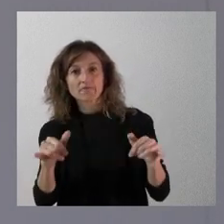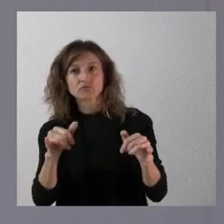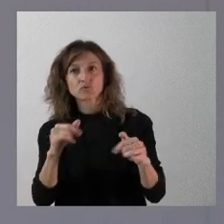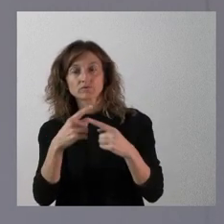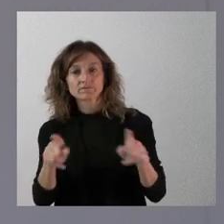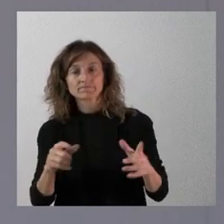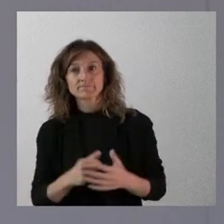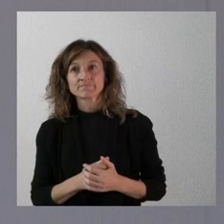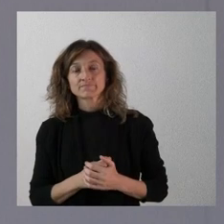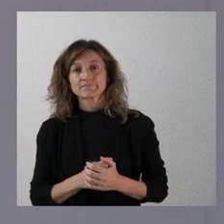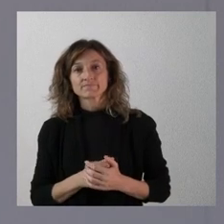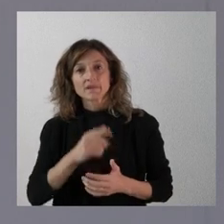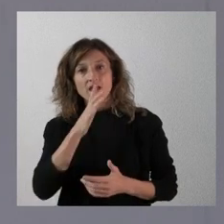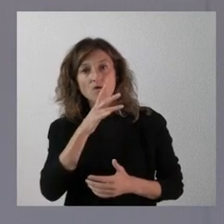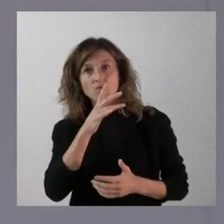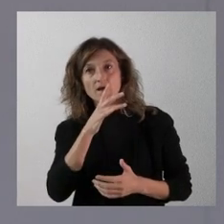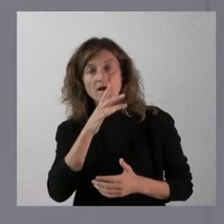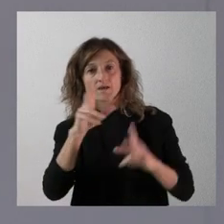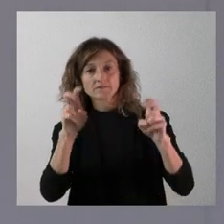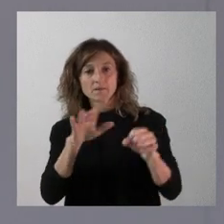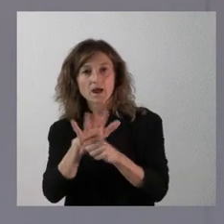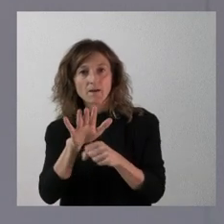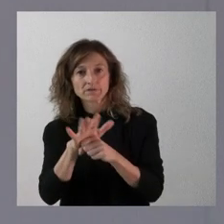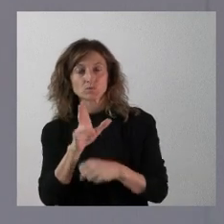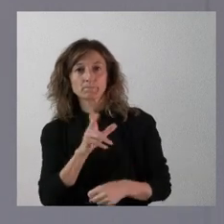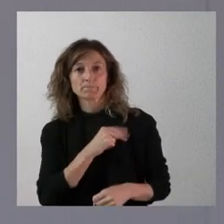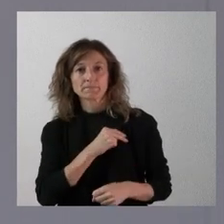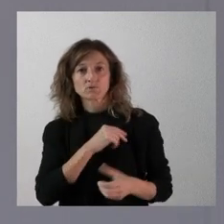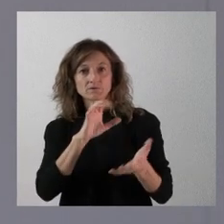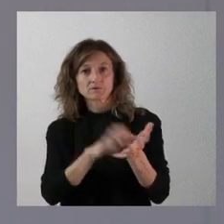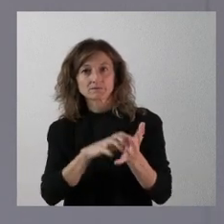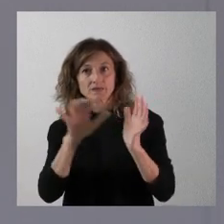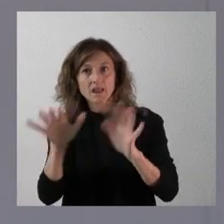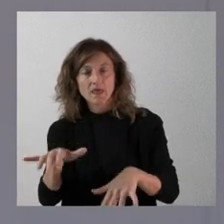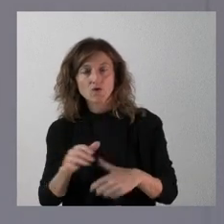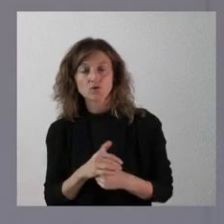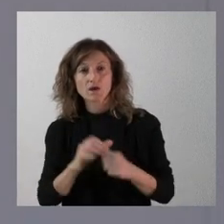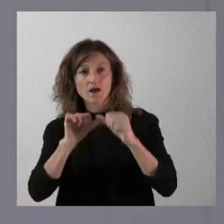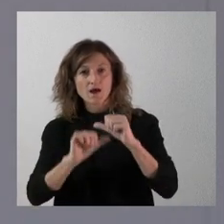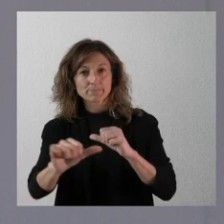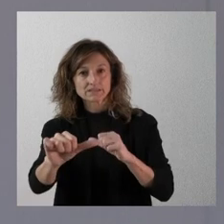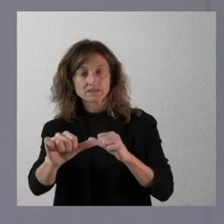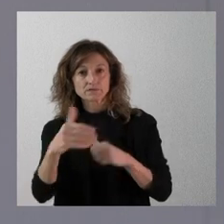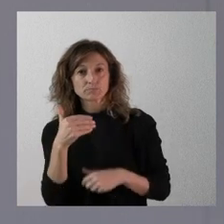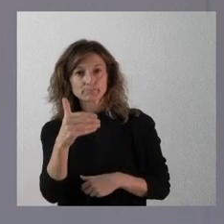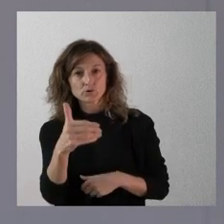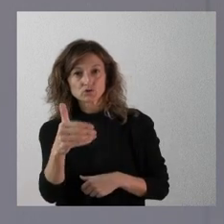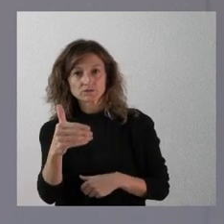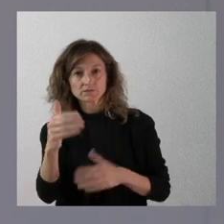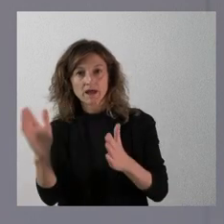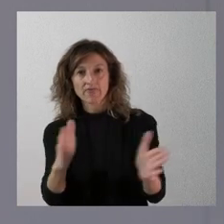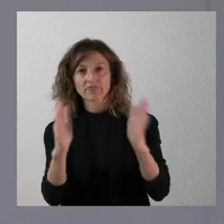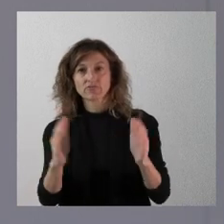y que se entregará en el ámbito de los premios Castilla y León a partir de la próxima edición